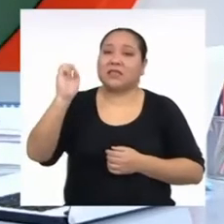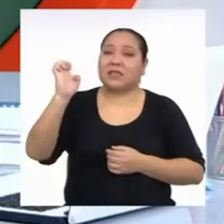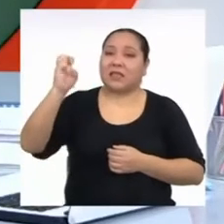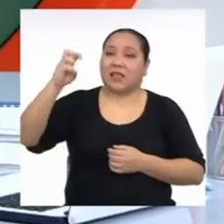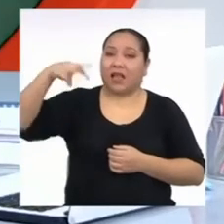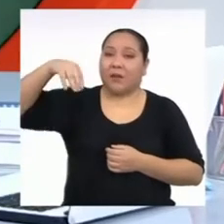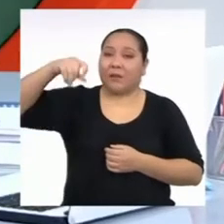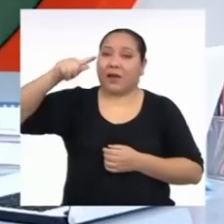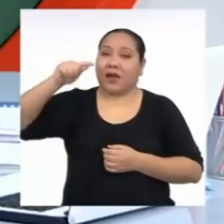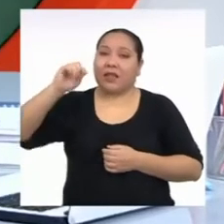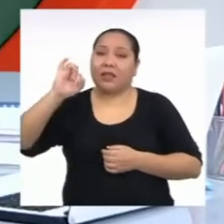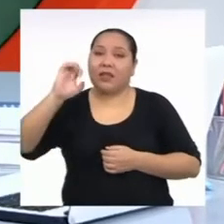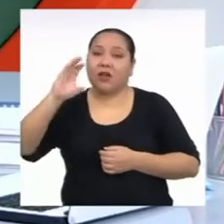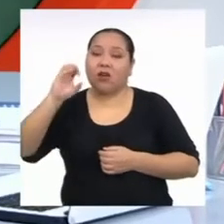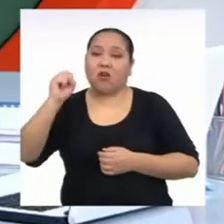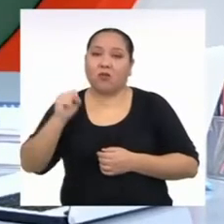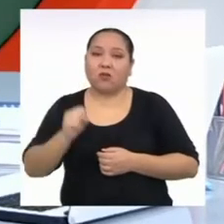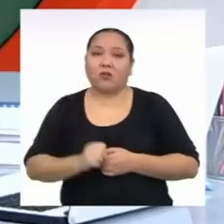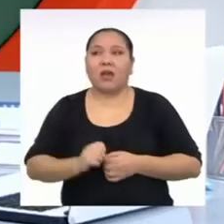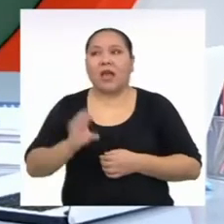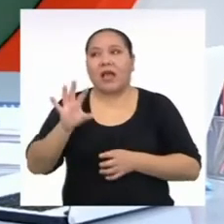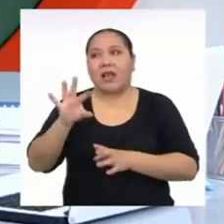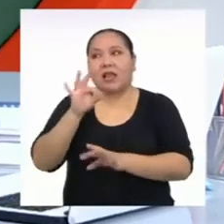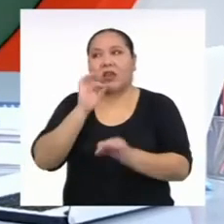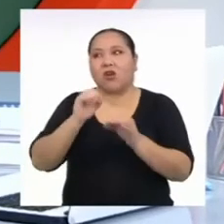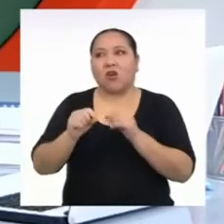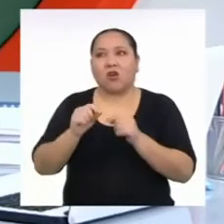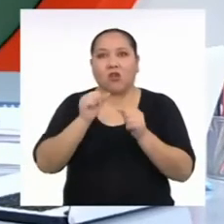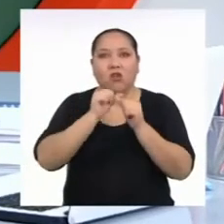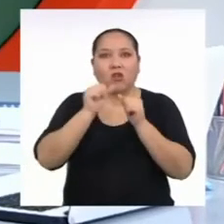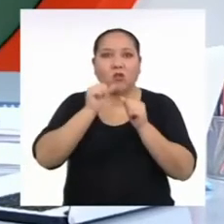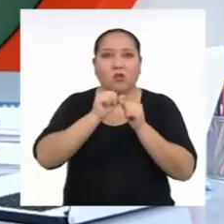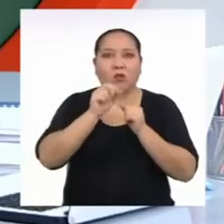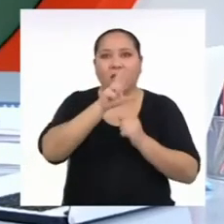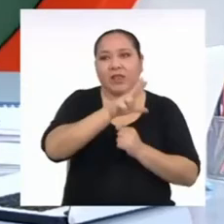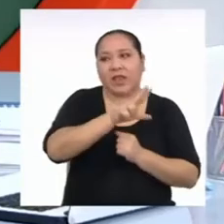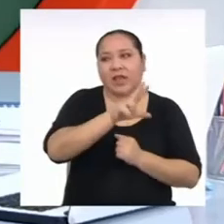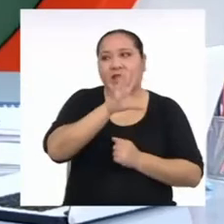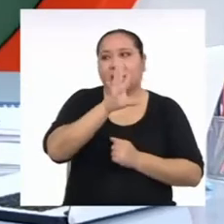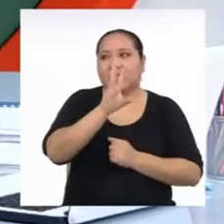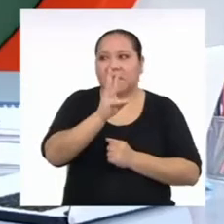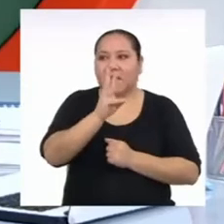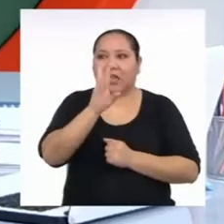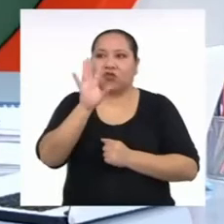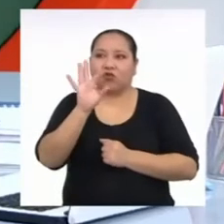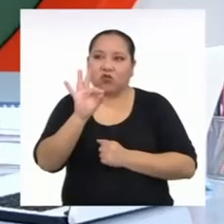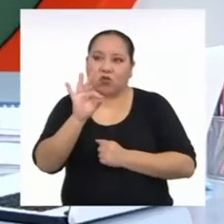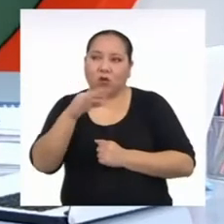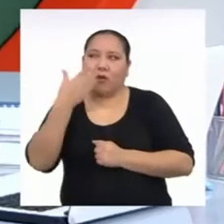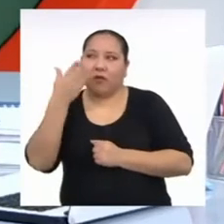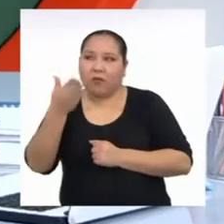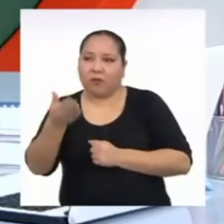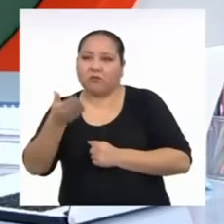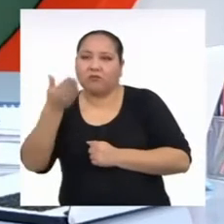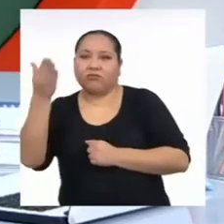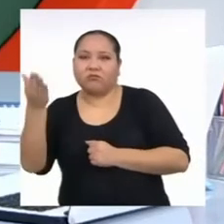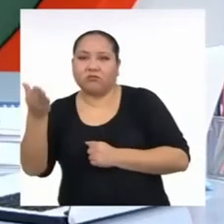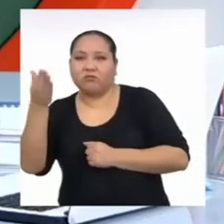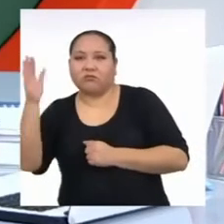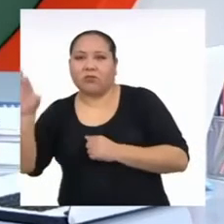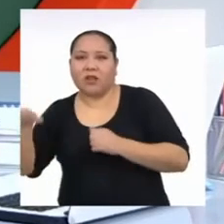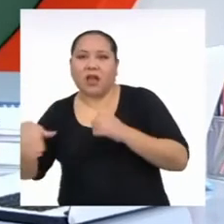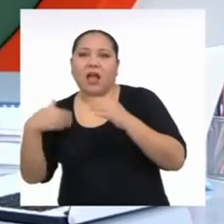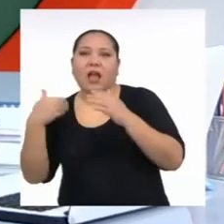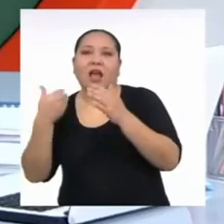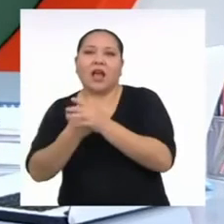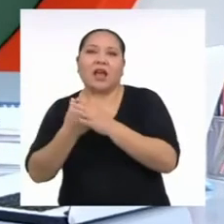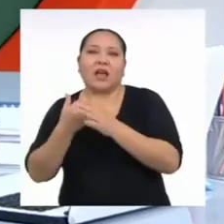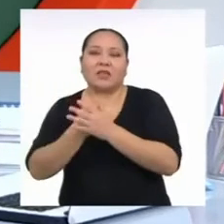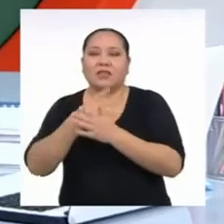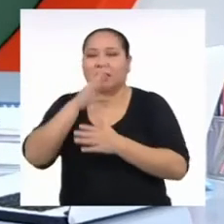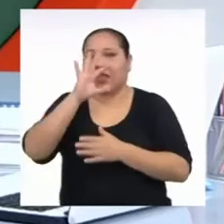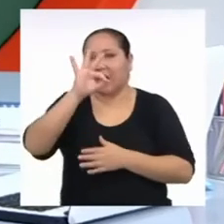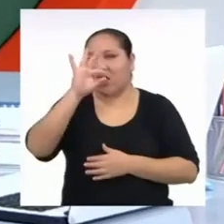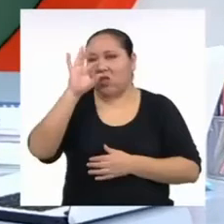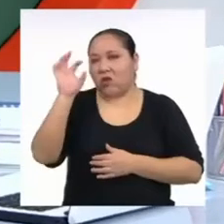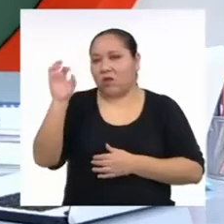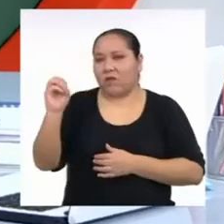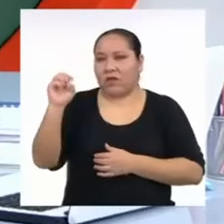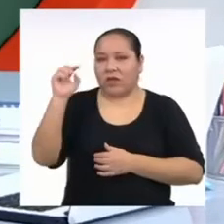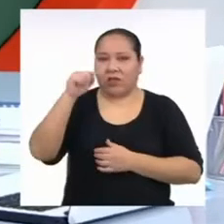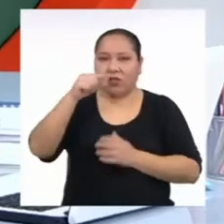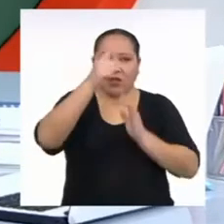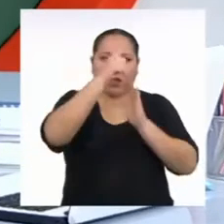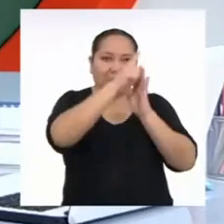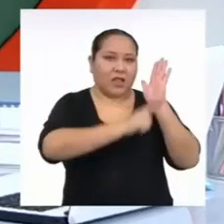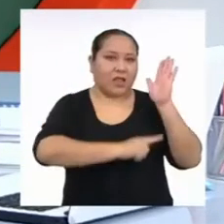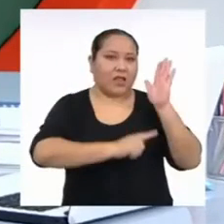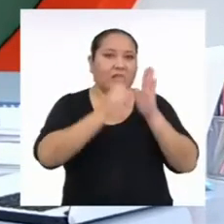al que está en la posición 3, la 6, la 9 y así hasta el que está en la posición 90 en mi